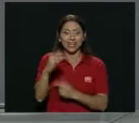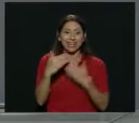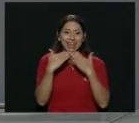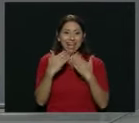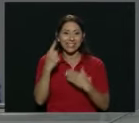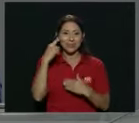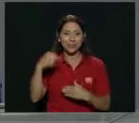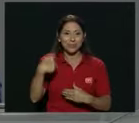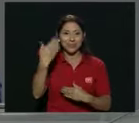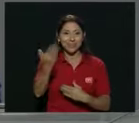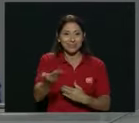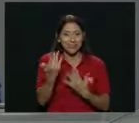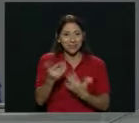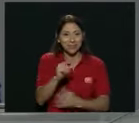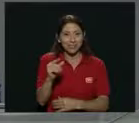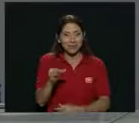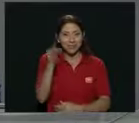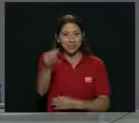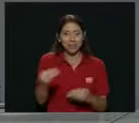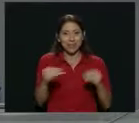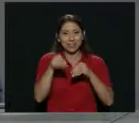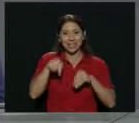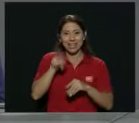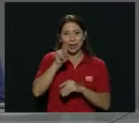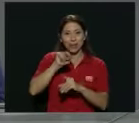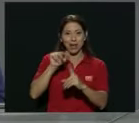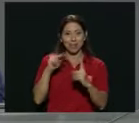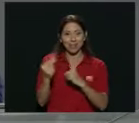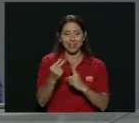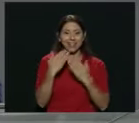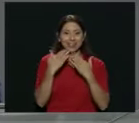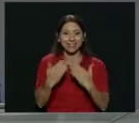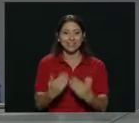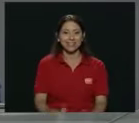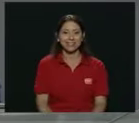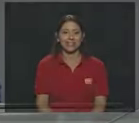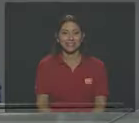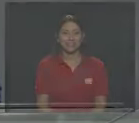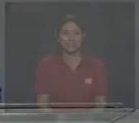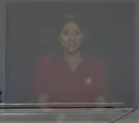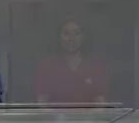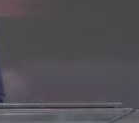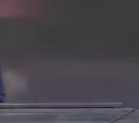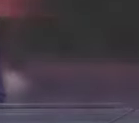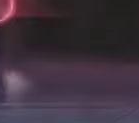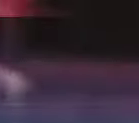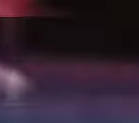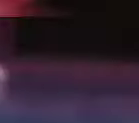www.una.ac.cr. Muchas gracias y hasta pronto. Les espero la próxima semana con más aquí en Una Mirada. Gracias.